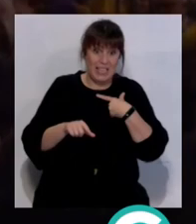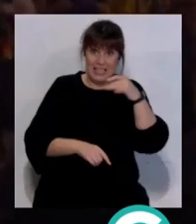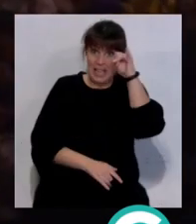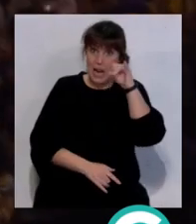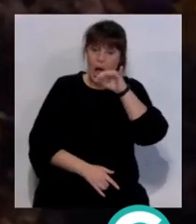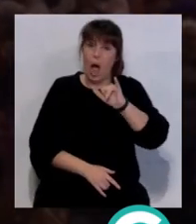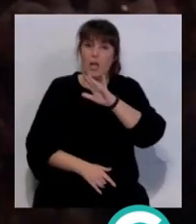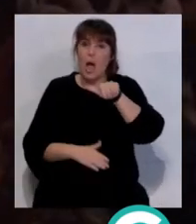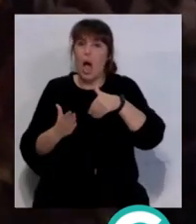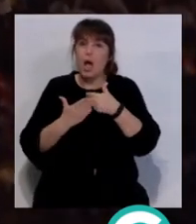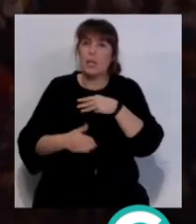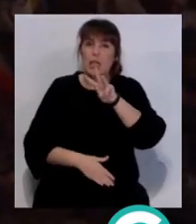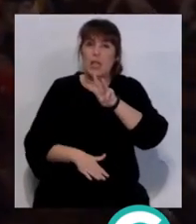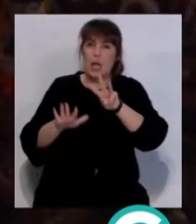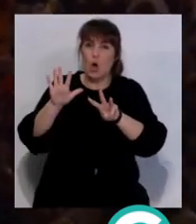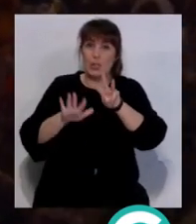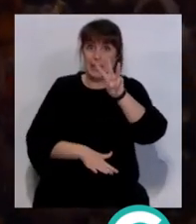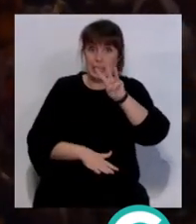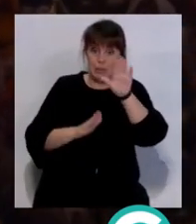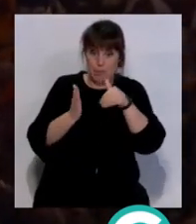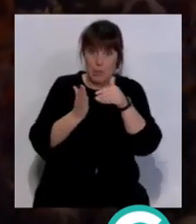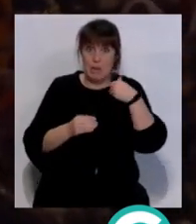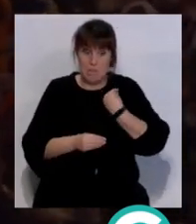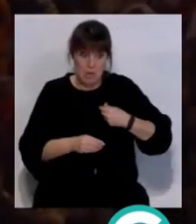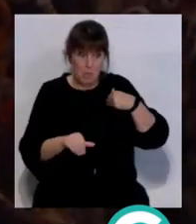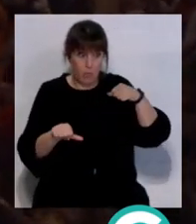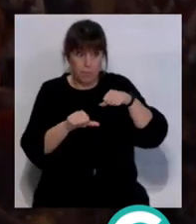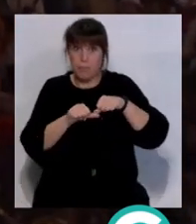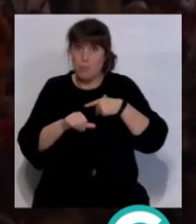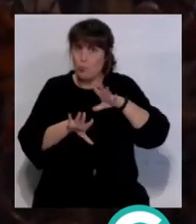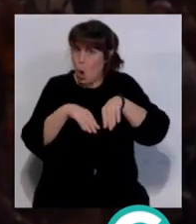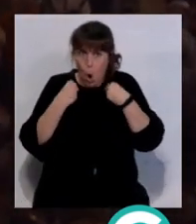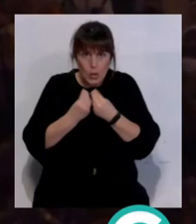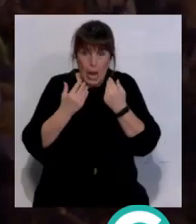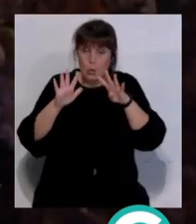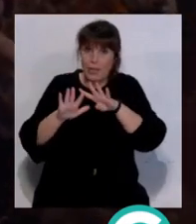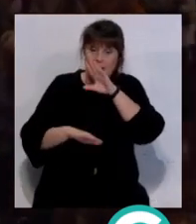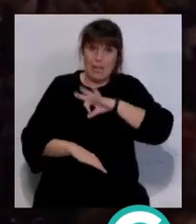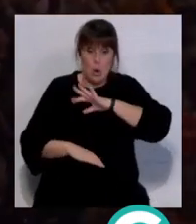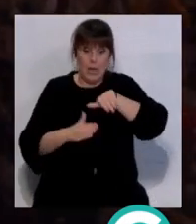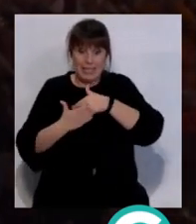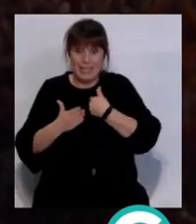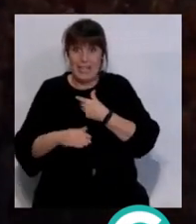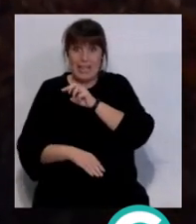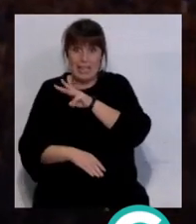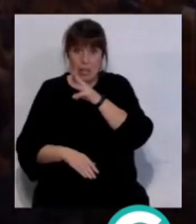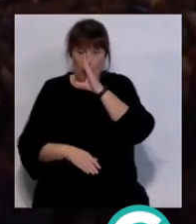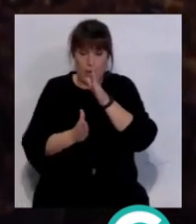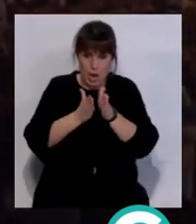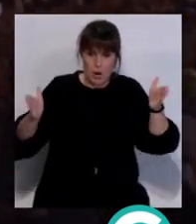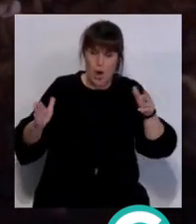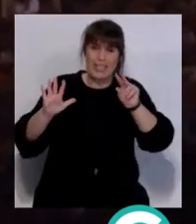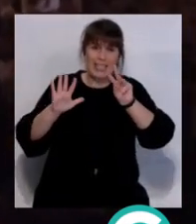el alcance en 383.000 durante este periodo. En total, desde el 9 de enero al 13 de febrero se han mantenido más